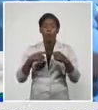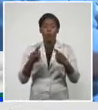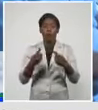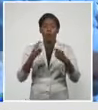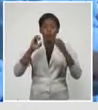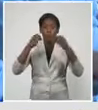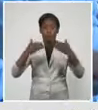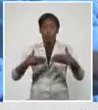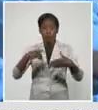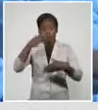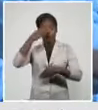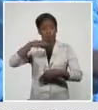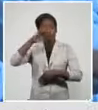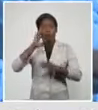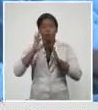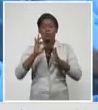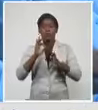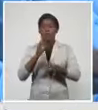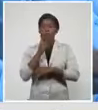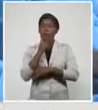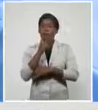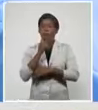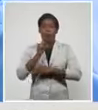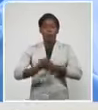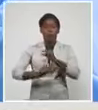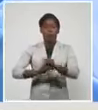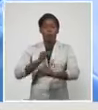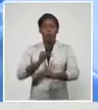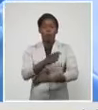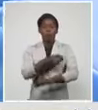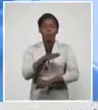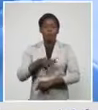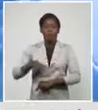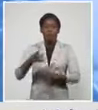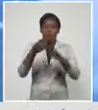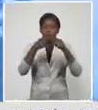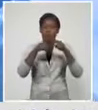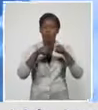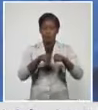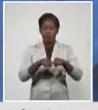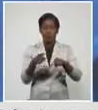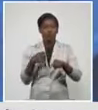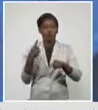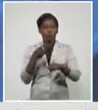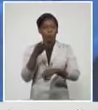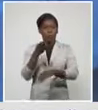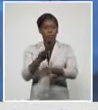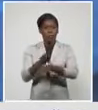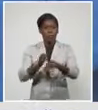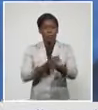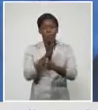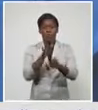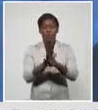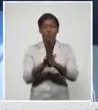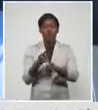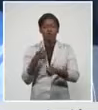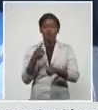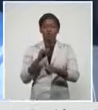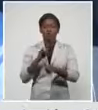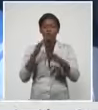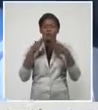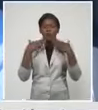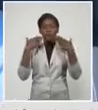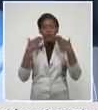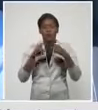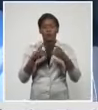cubana le está ganando poco a poco la batalla de esta pandemia. Estamos saliendo adelante, es confianza para el pueblo, es salud para el pueblo.